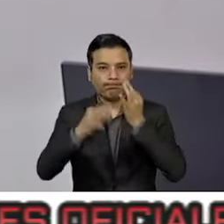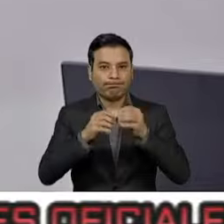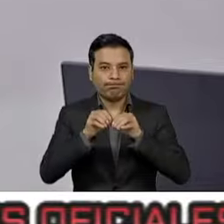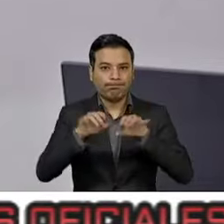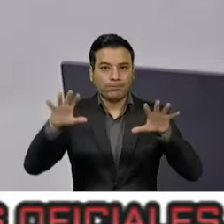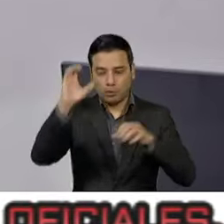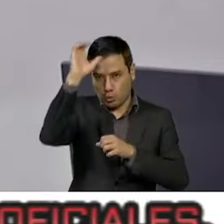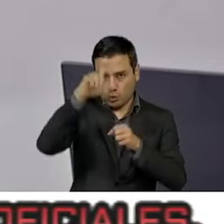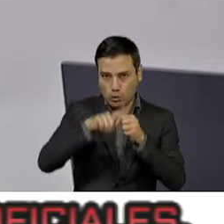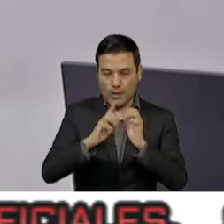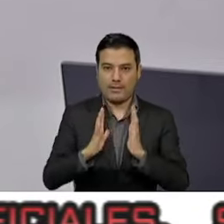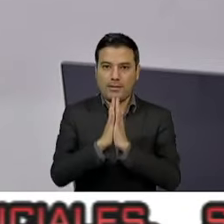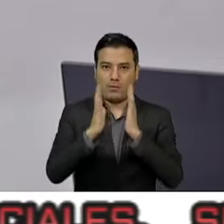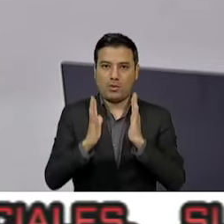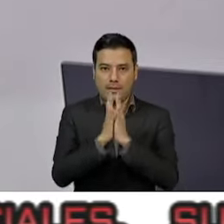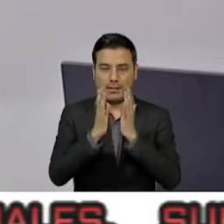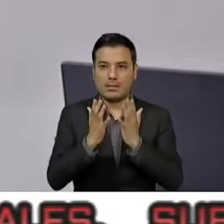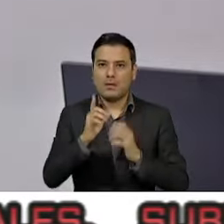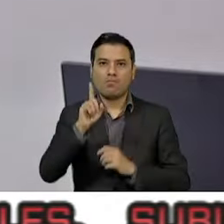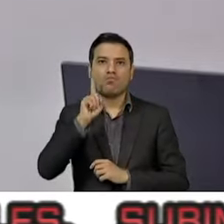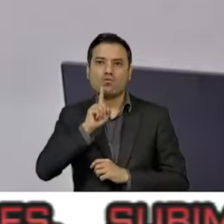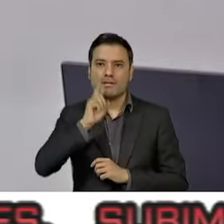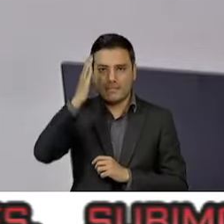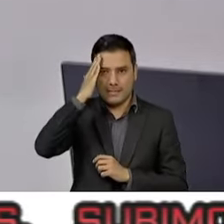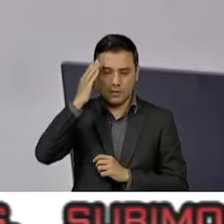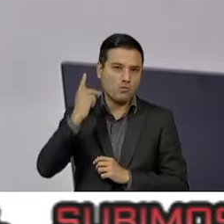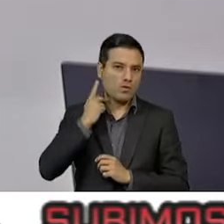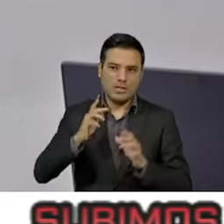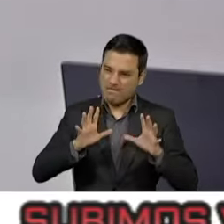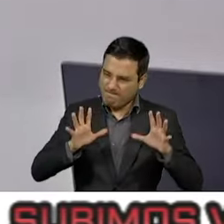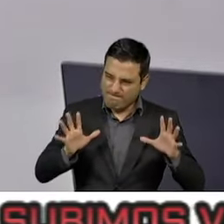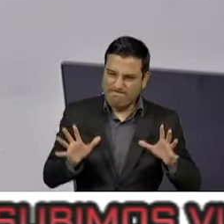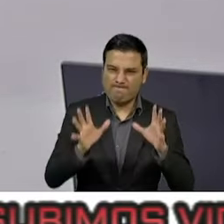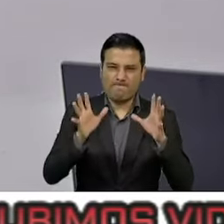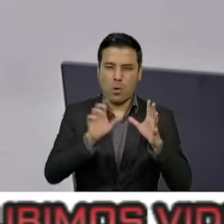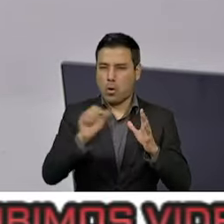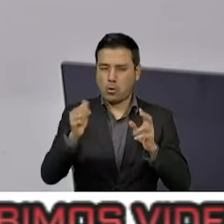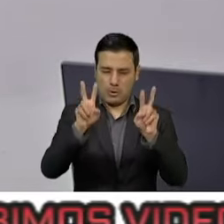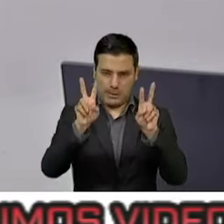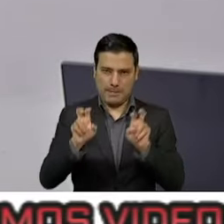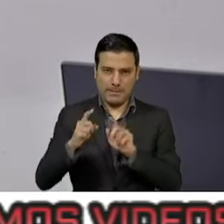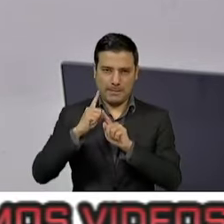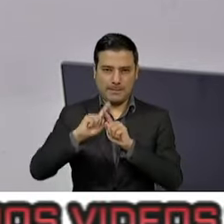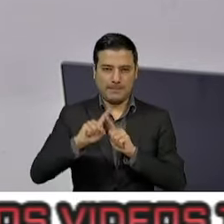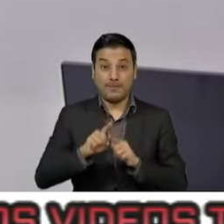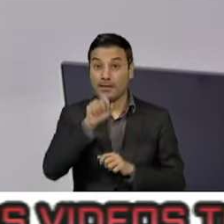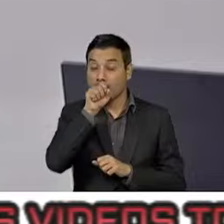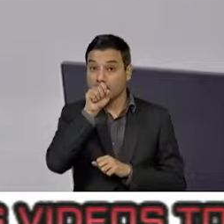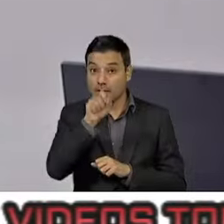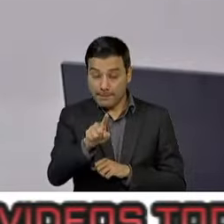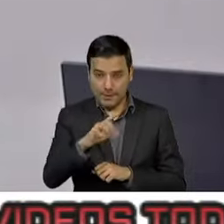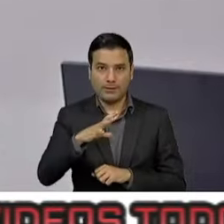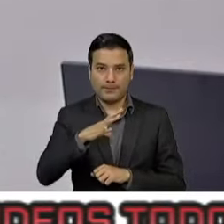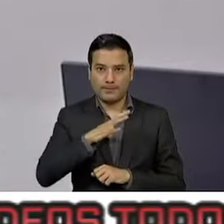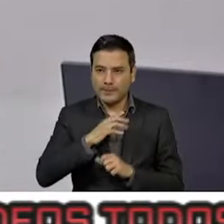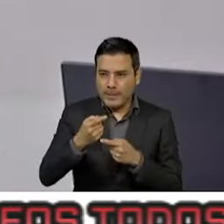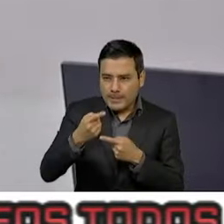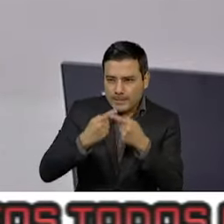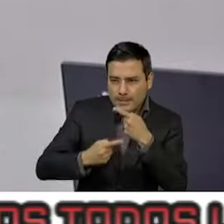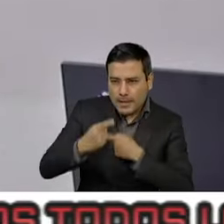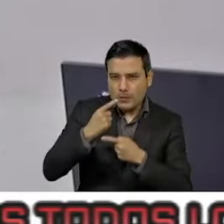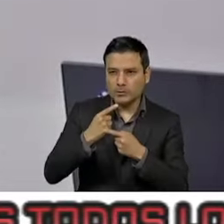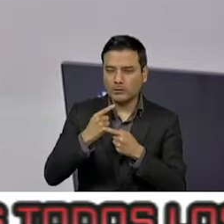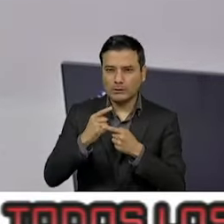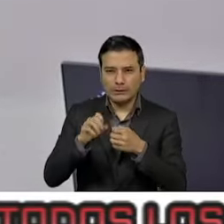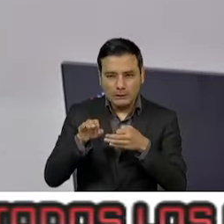democrática, promoción del liderazgo político de la mujer, entre otros. Se ha construido un diálogo directo, permanente,